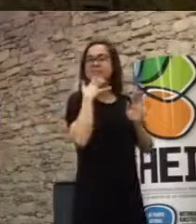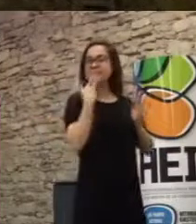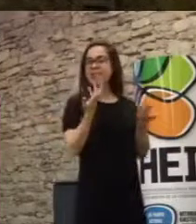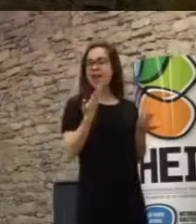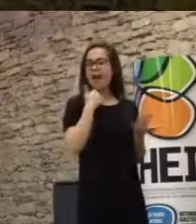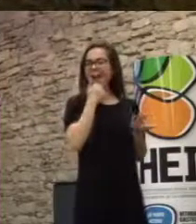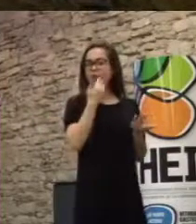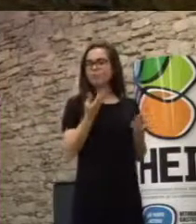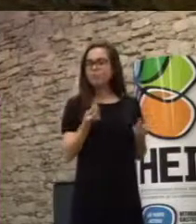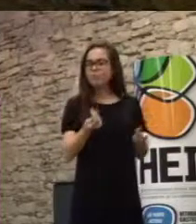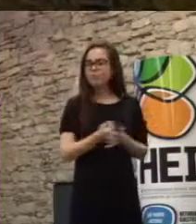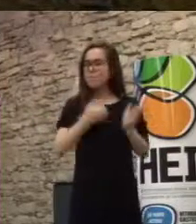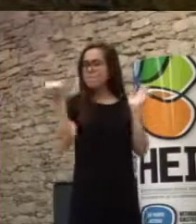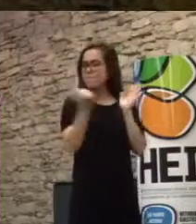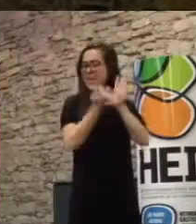toque d